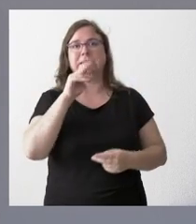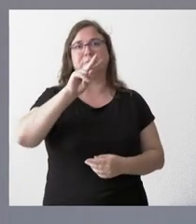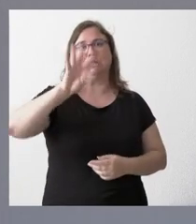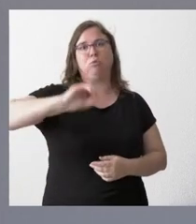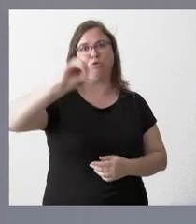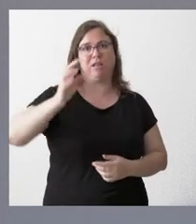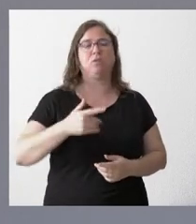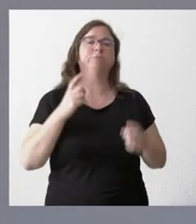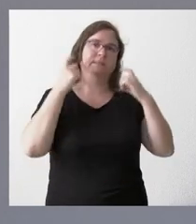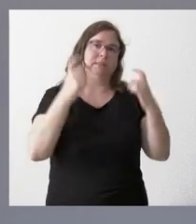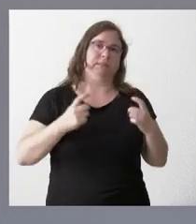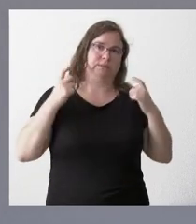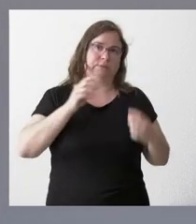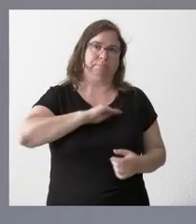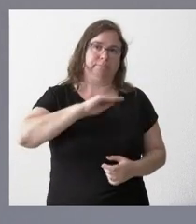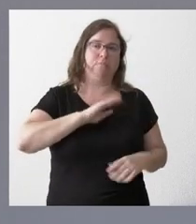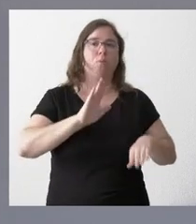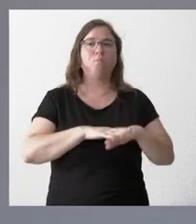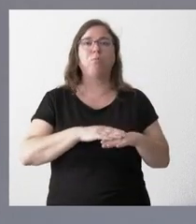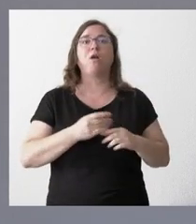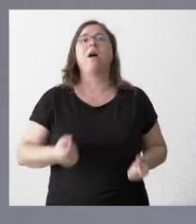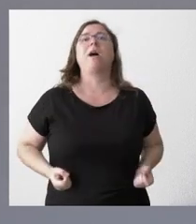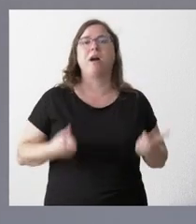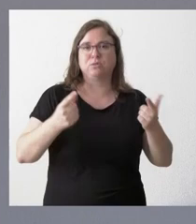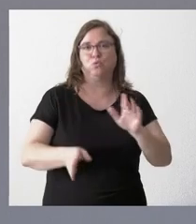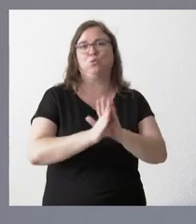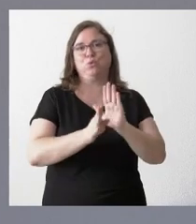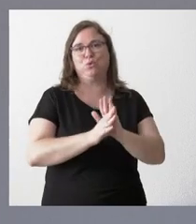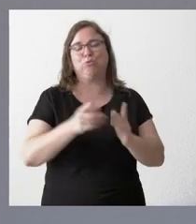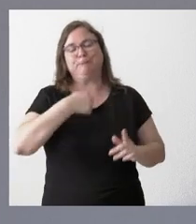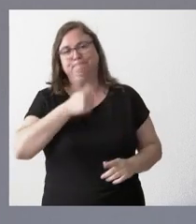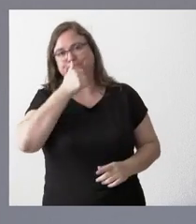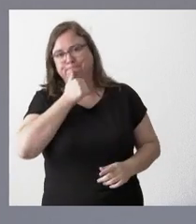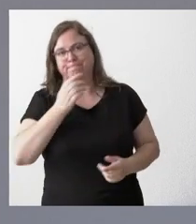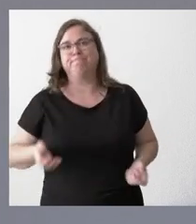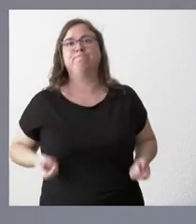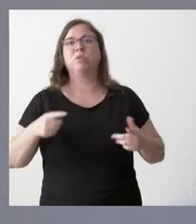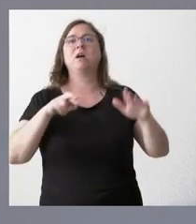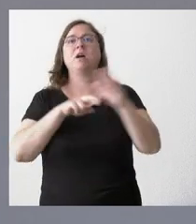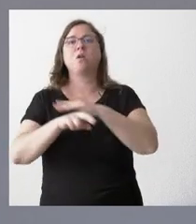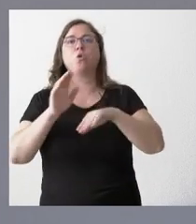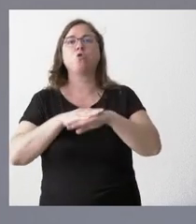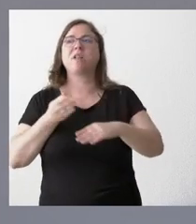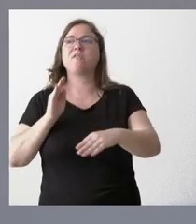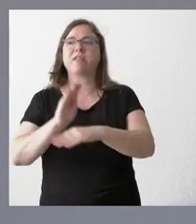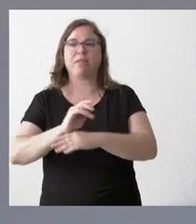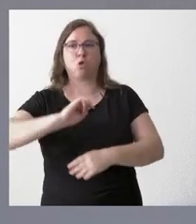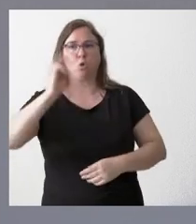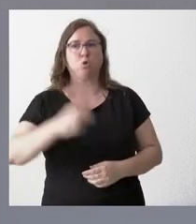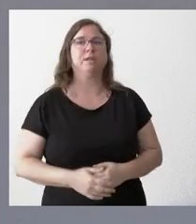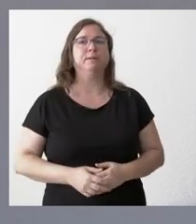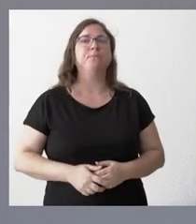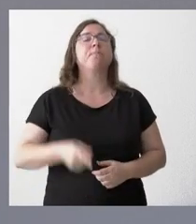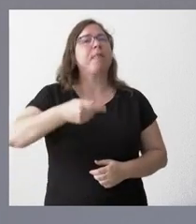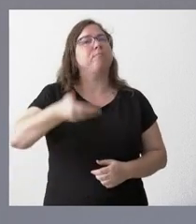esfuerzo importante porque también, lógicamente, no desaparece el gasto y tendremos que asignar recursos para la financiación de esas actividades. Esto es